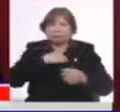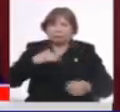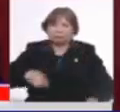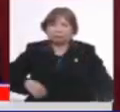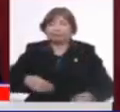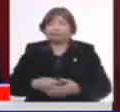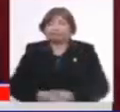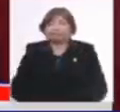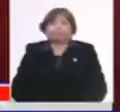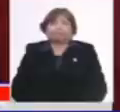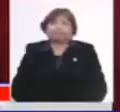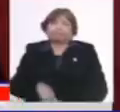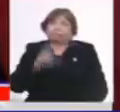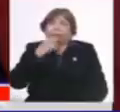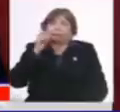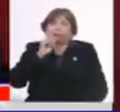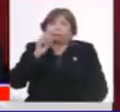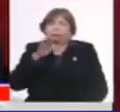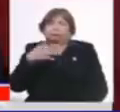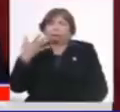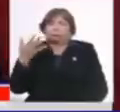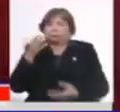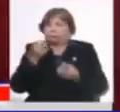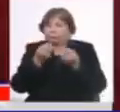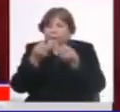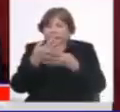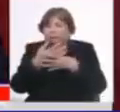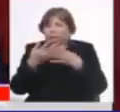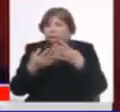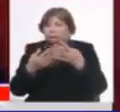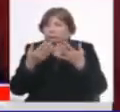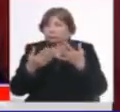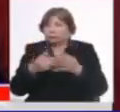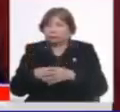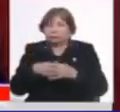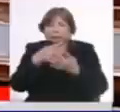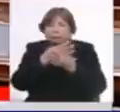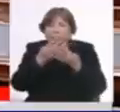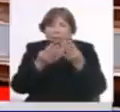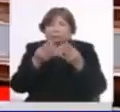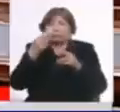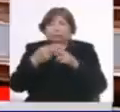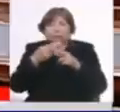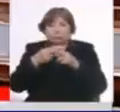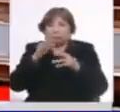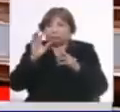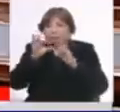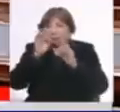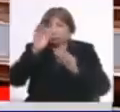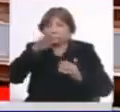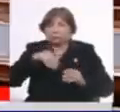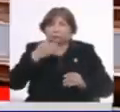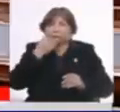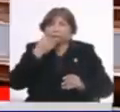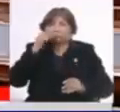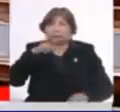ministros. No es que no haya personas, hay varias personas. Ok, entonces ustedes barajaron unos nombres y luego lo llamaron. ¿Quién